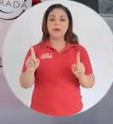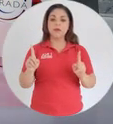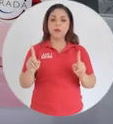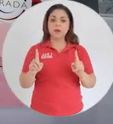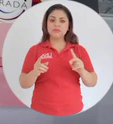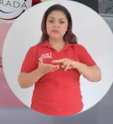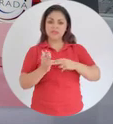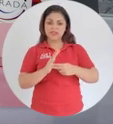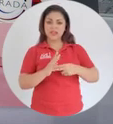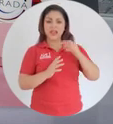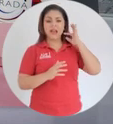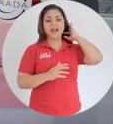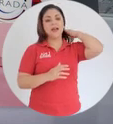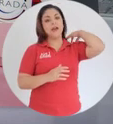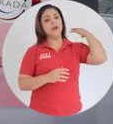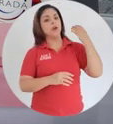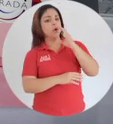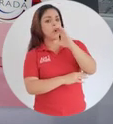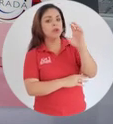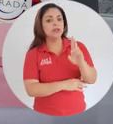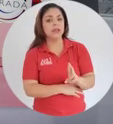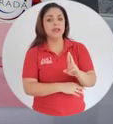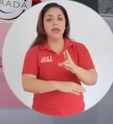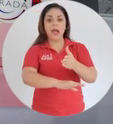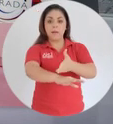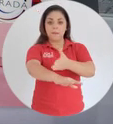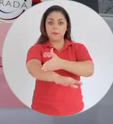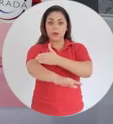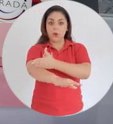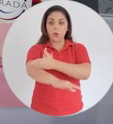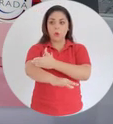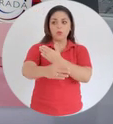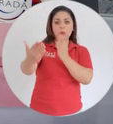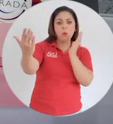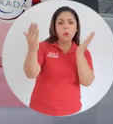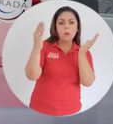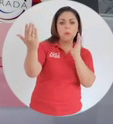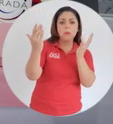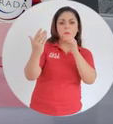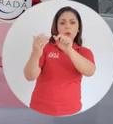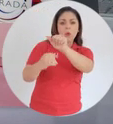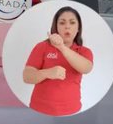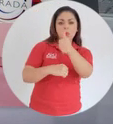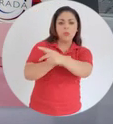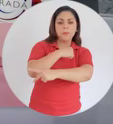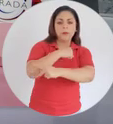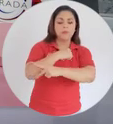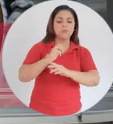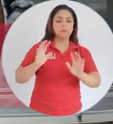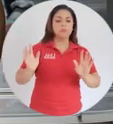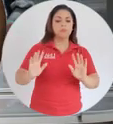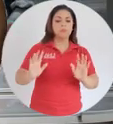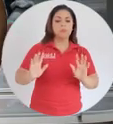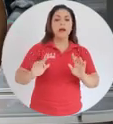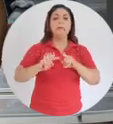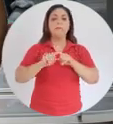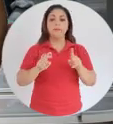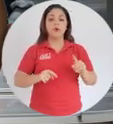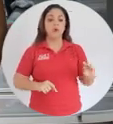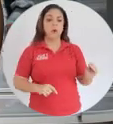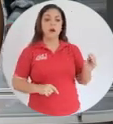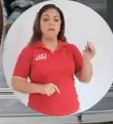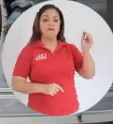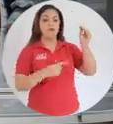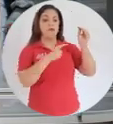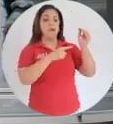puedo pensar que estamos mejor que otros países a nivel centroamericano, pero para mí las personas jóvenes son